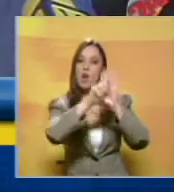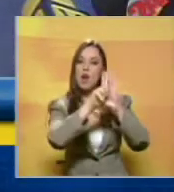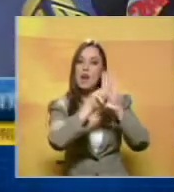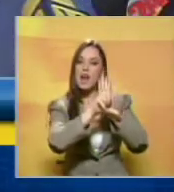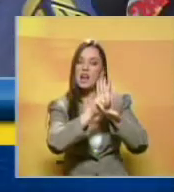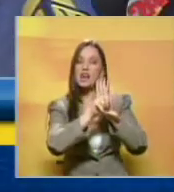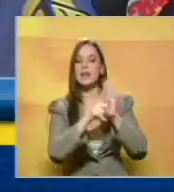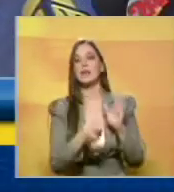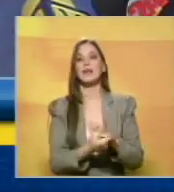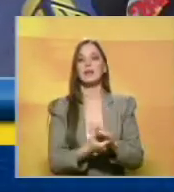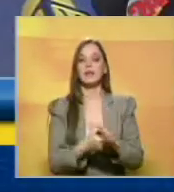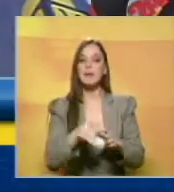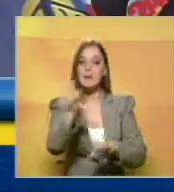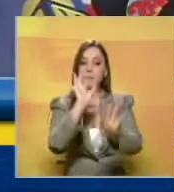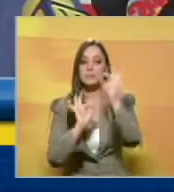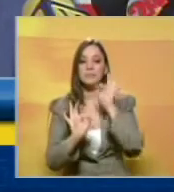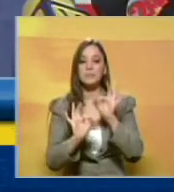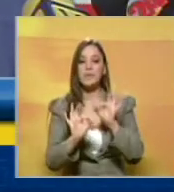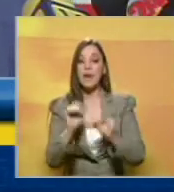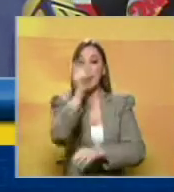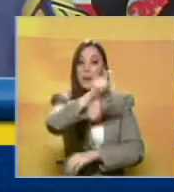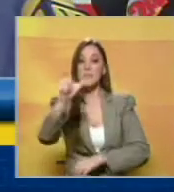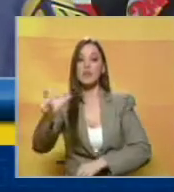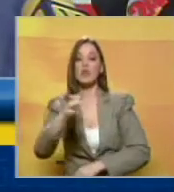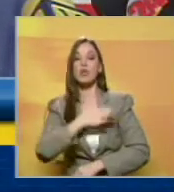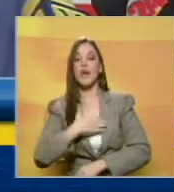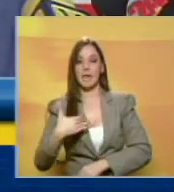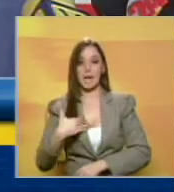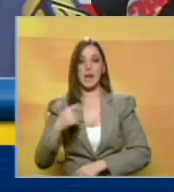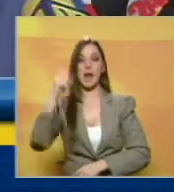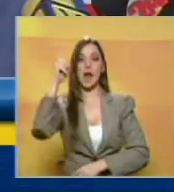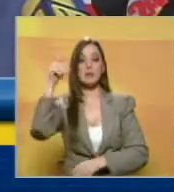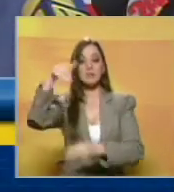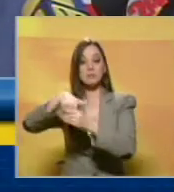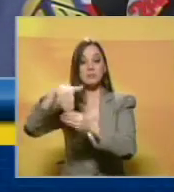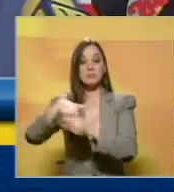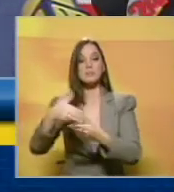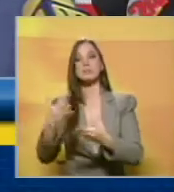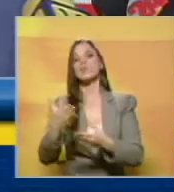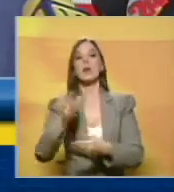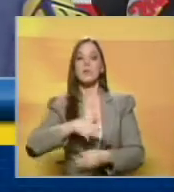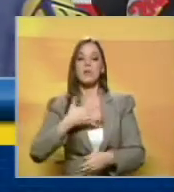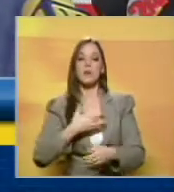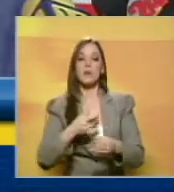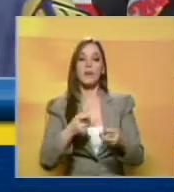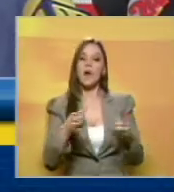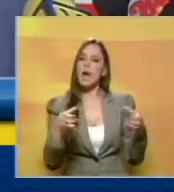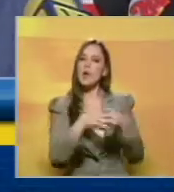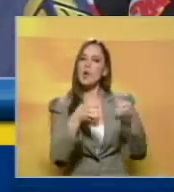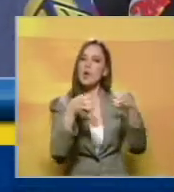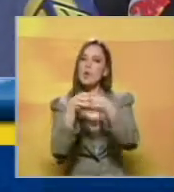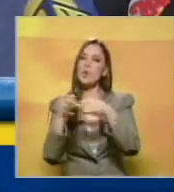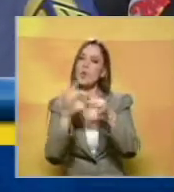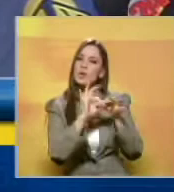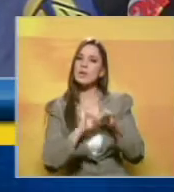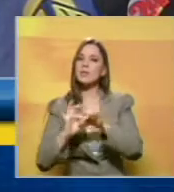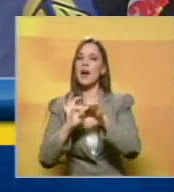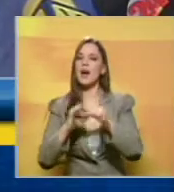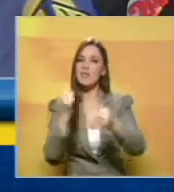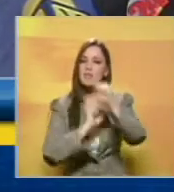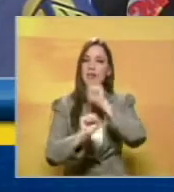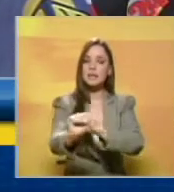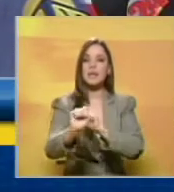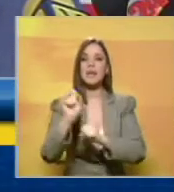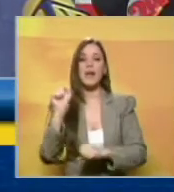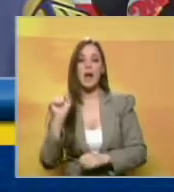Esos candidatos a delegados serán postulados por las unidades de batalla Bolívar Chávez desde el